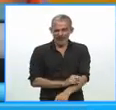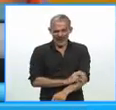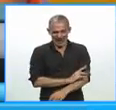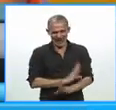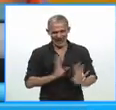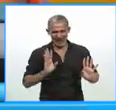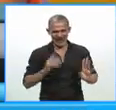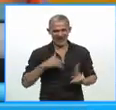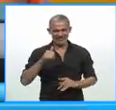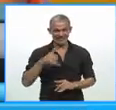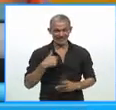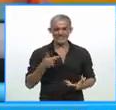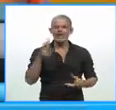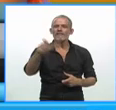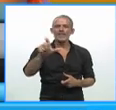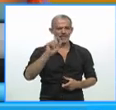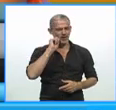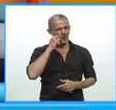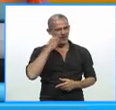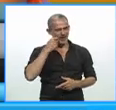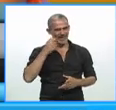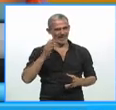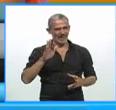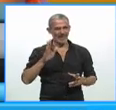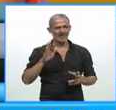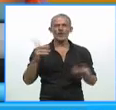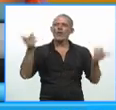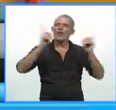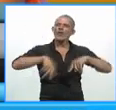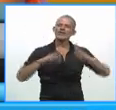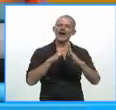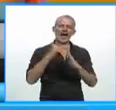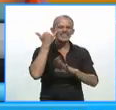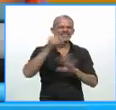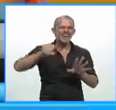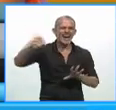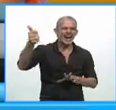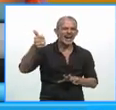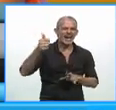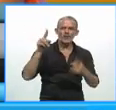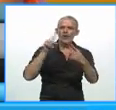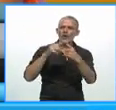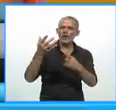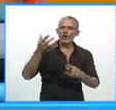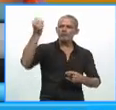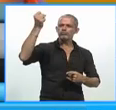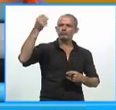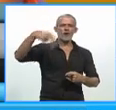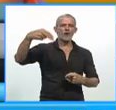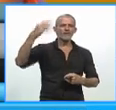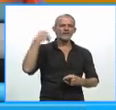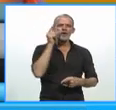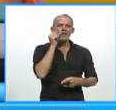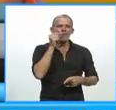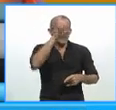gallina? Y ese video fue increíble. Esa vuelta a casa habiendo conseguido el objetivo con papá